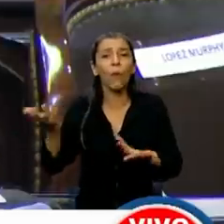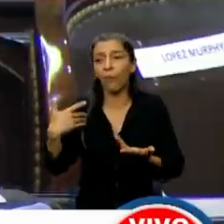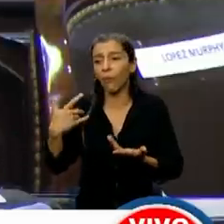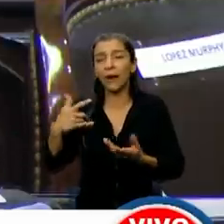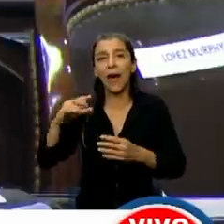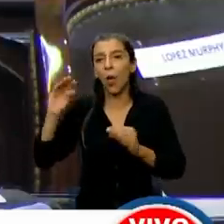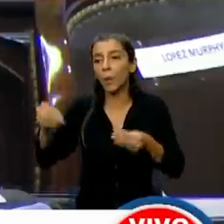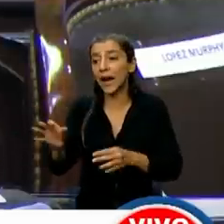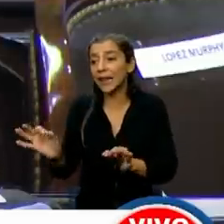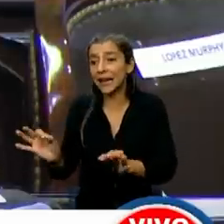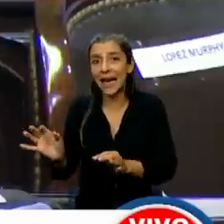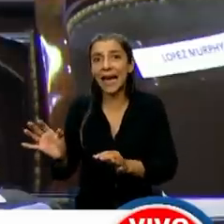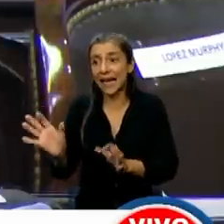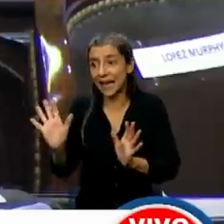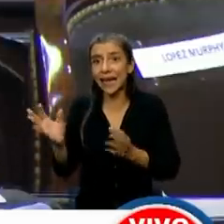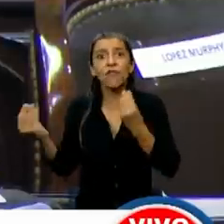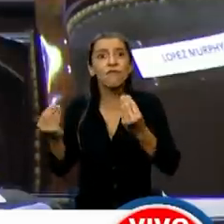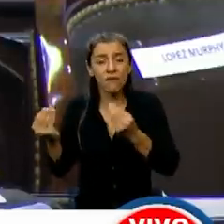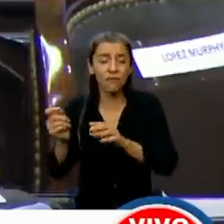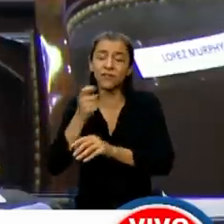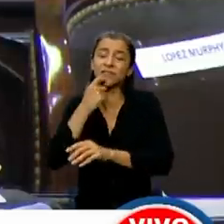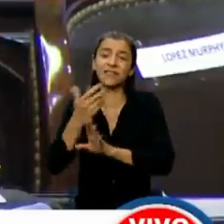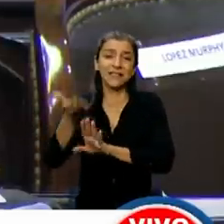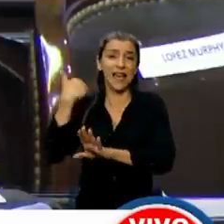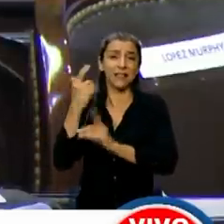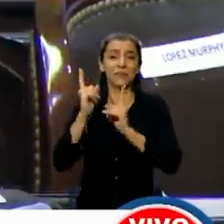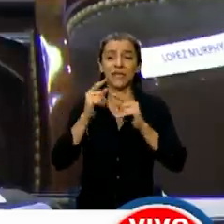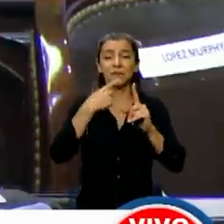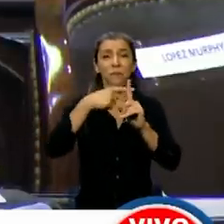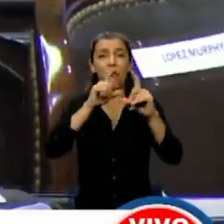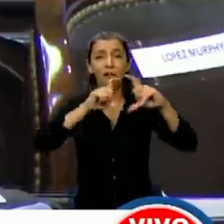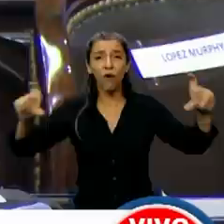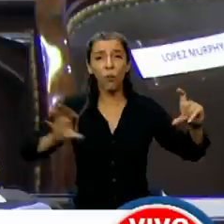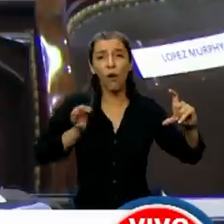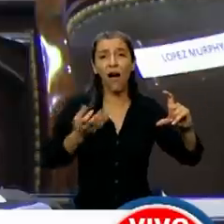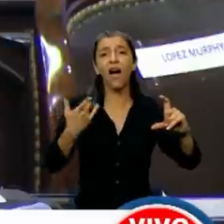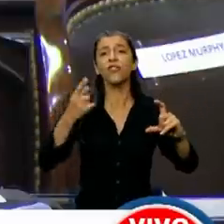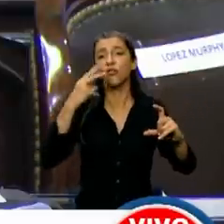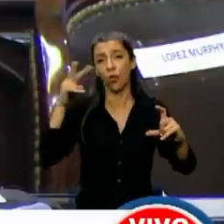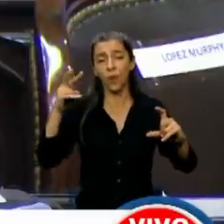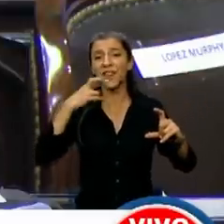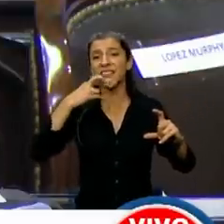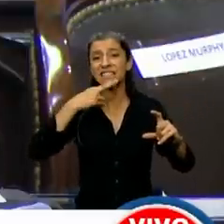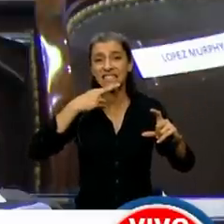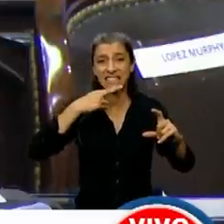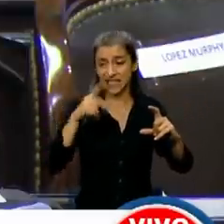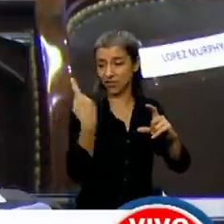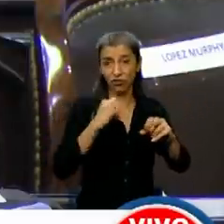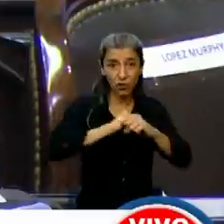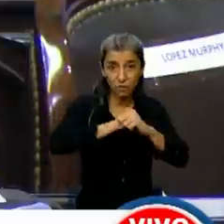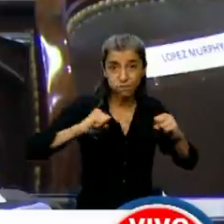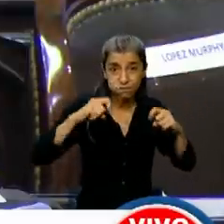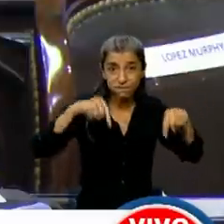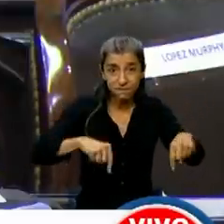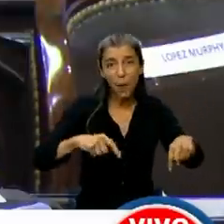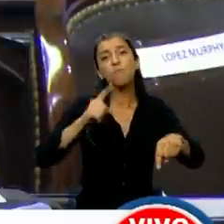mantenido la fórmula de movilidad previsional que se sancionó en el 2017 bajo toneladas de piedras en este